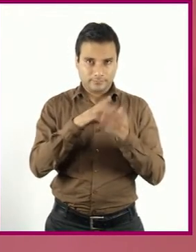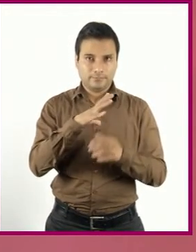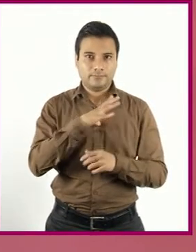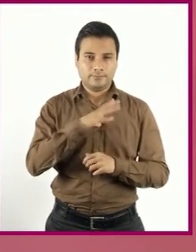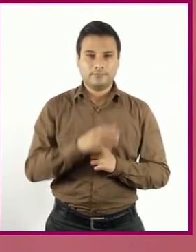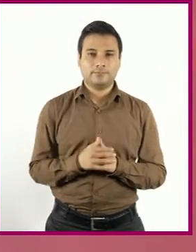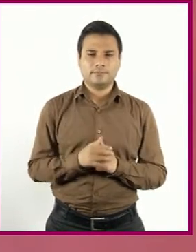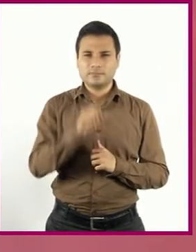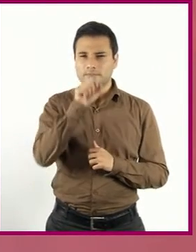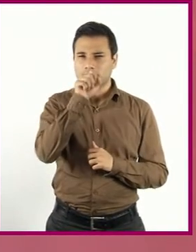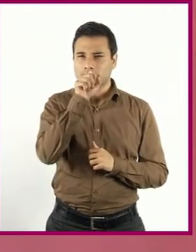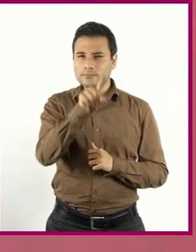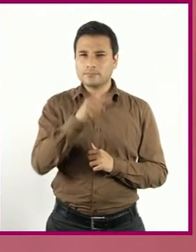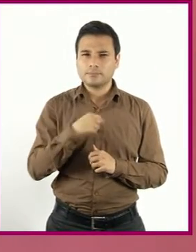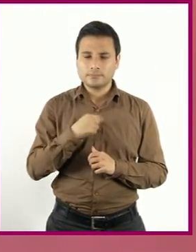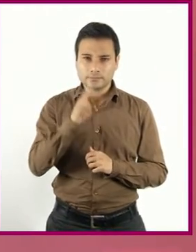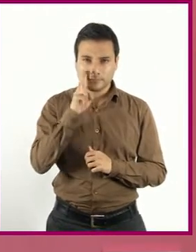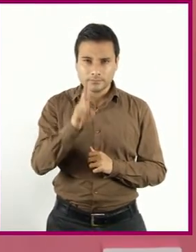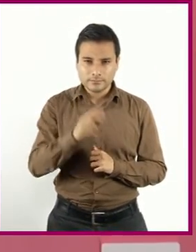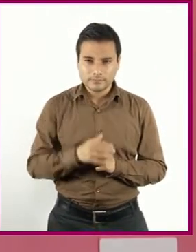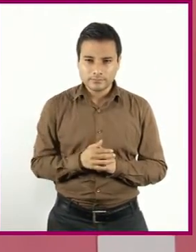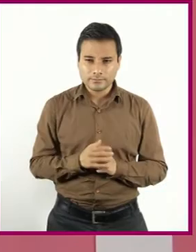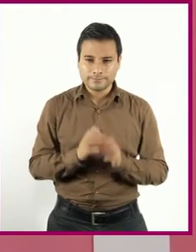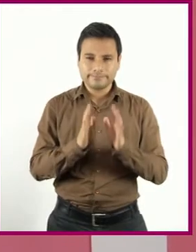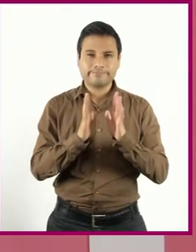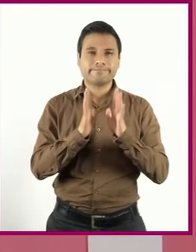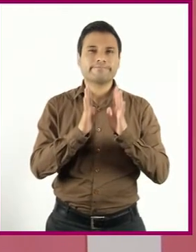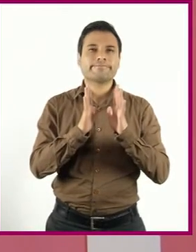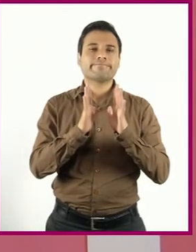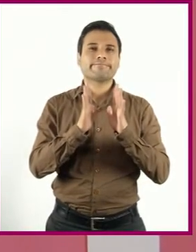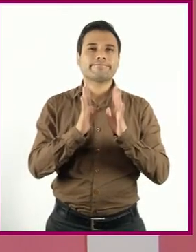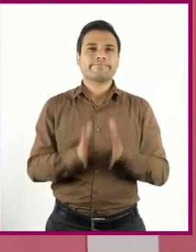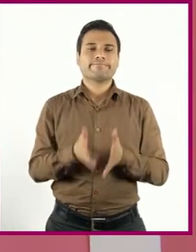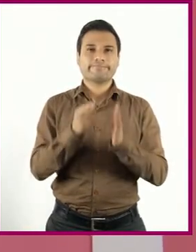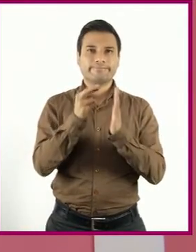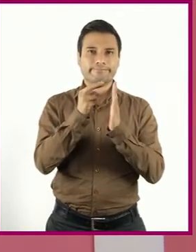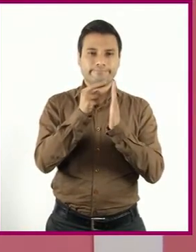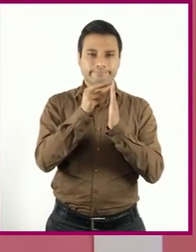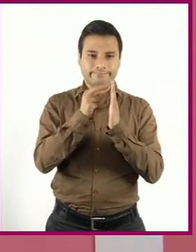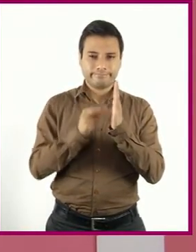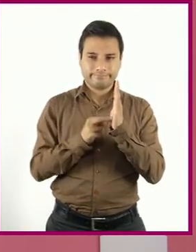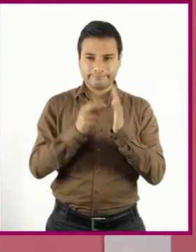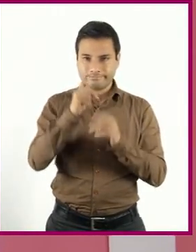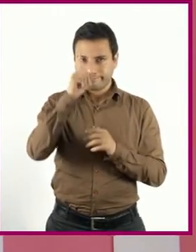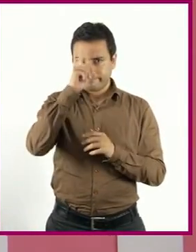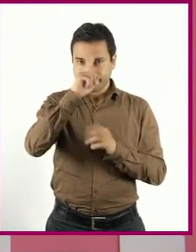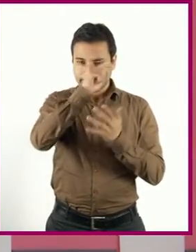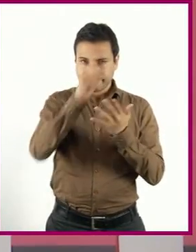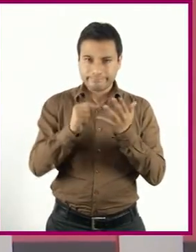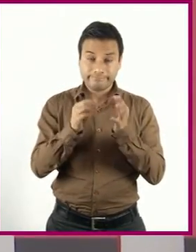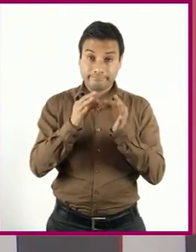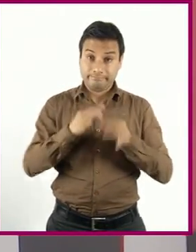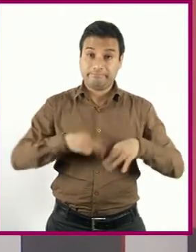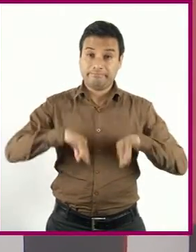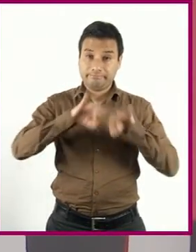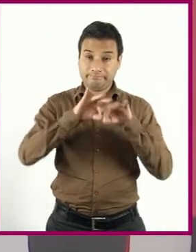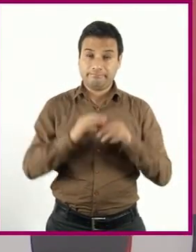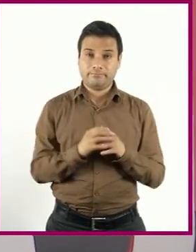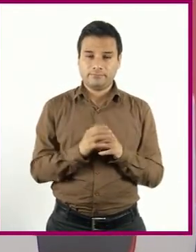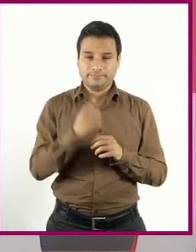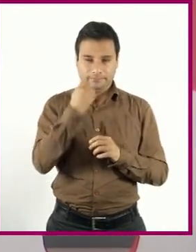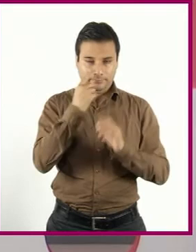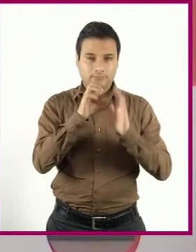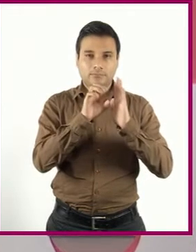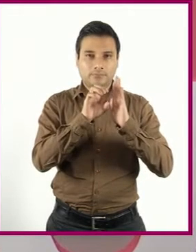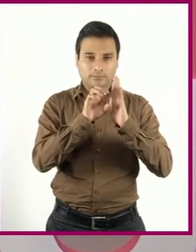Profesora, también me doy cuenta de que las indicaciones de los reglamentos son determinantes. ¿A qué te refieres? Sí, por